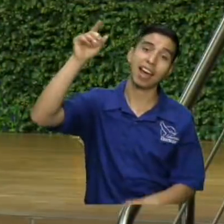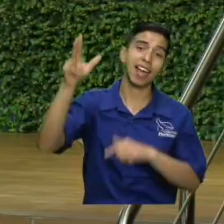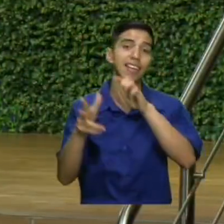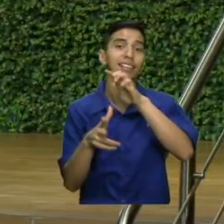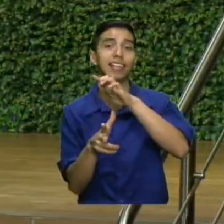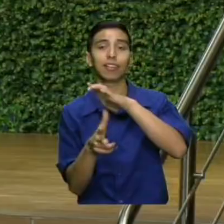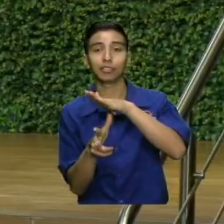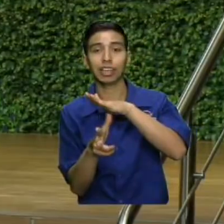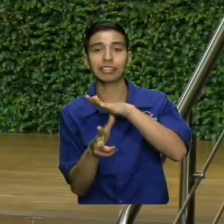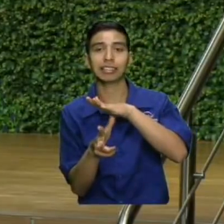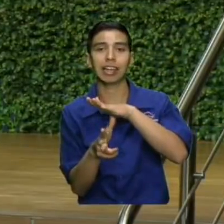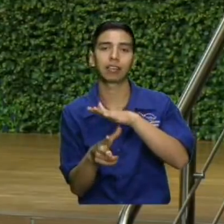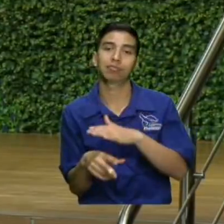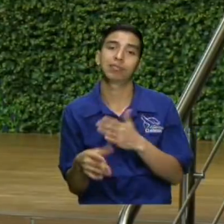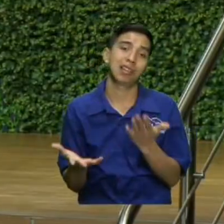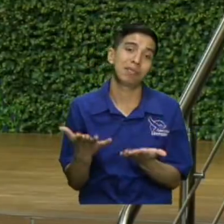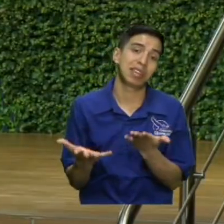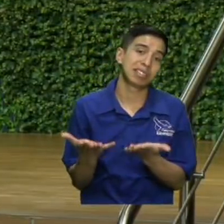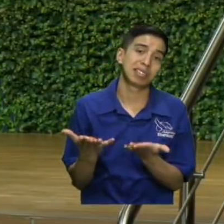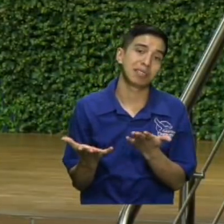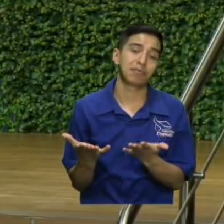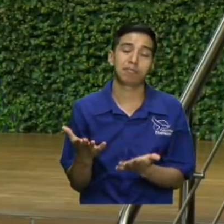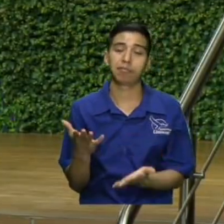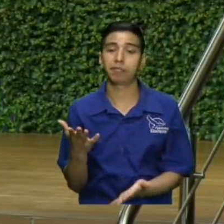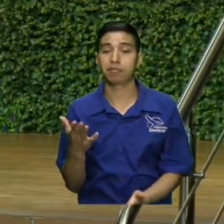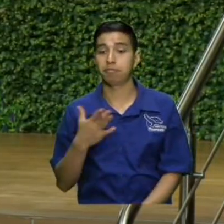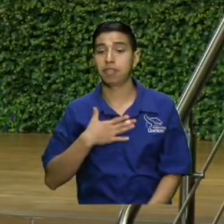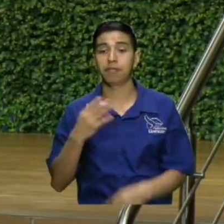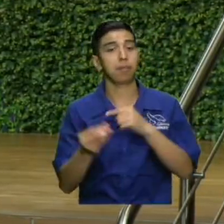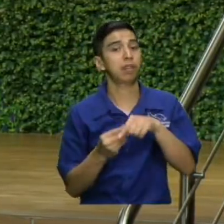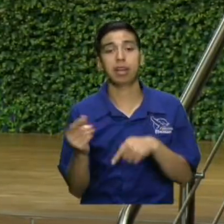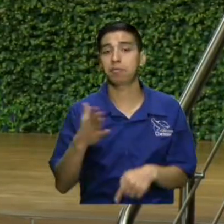Puede ser que mis hermanos no me quieran, pero mi papá sí.